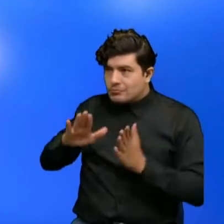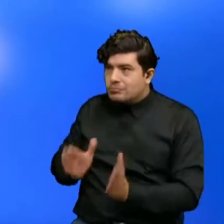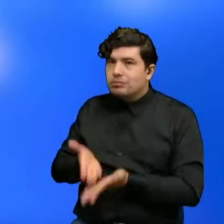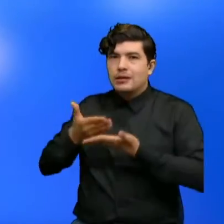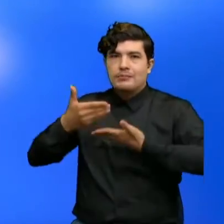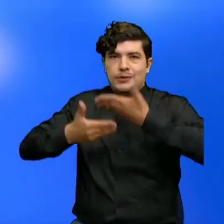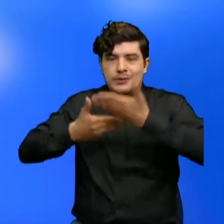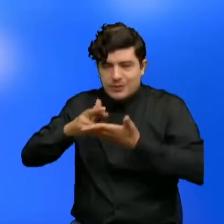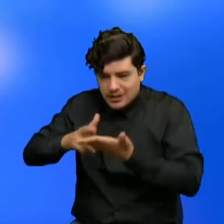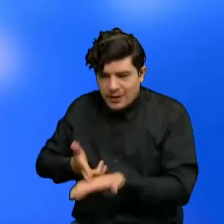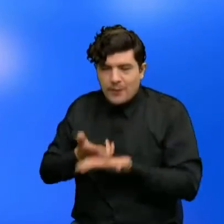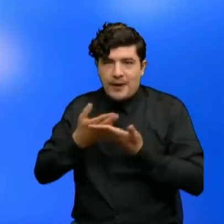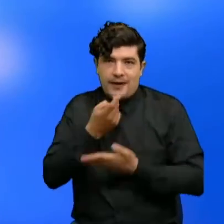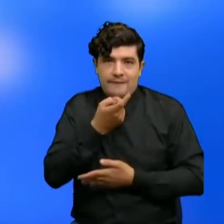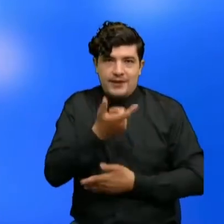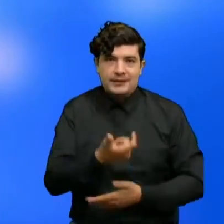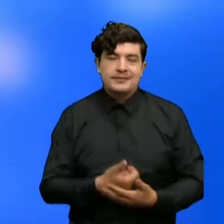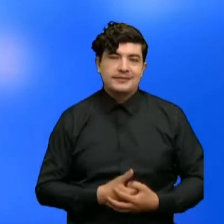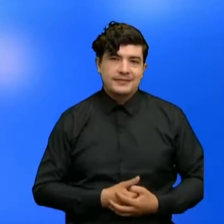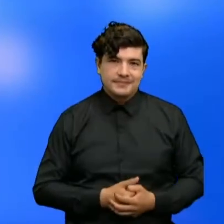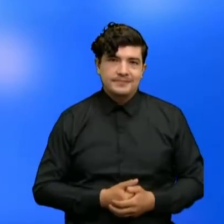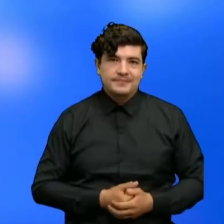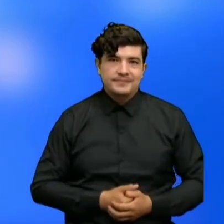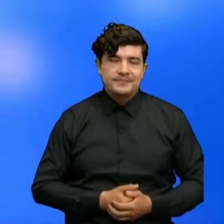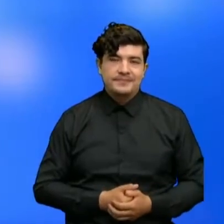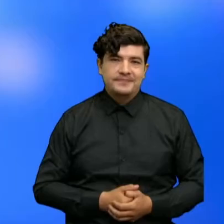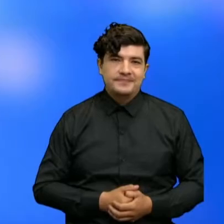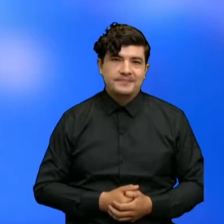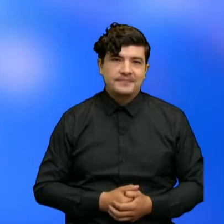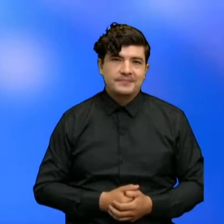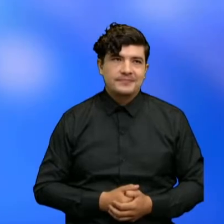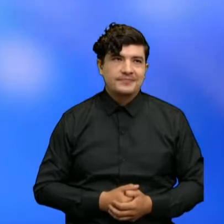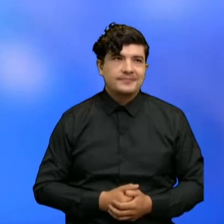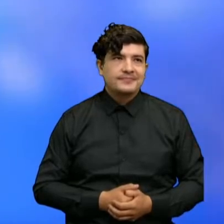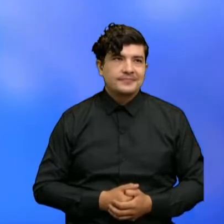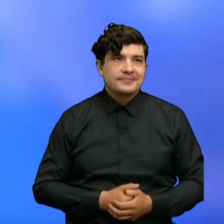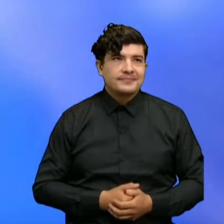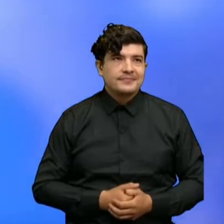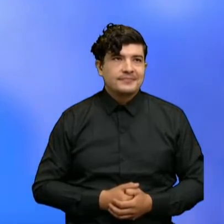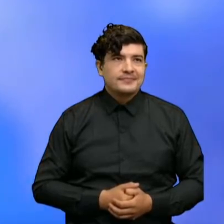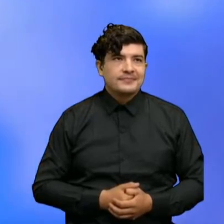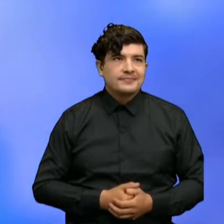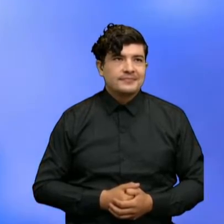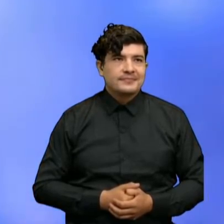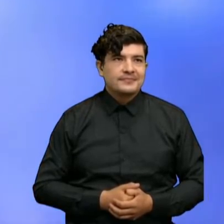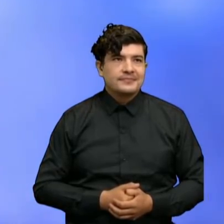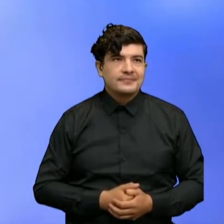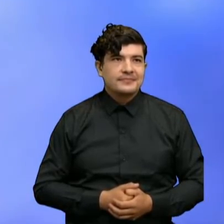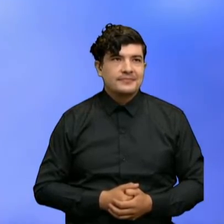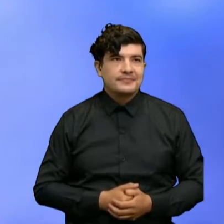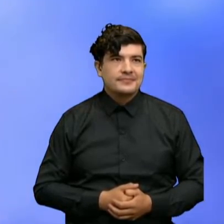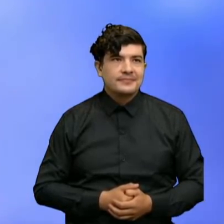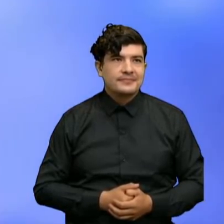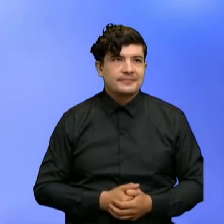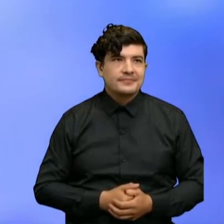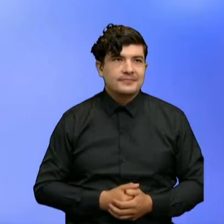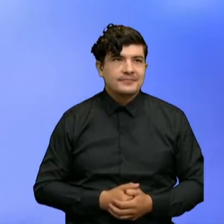clínica del paciente, que logre estar despierto a pesar de tener una enfermedad grave como el COVID-19.